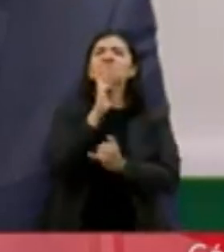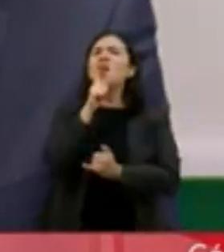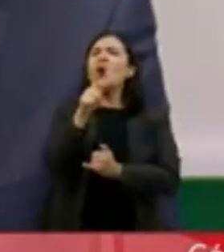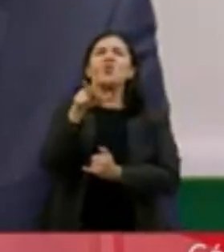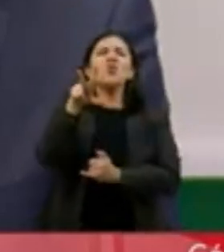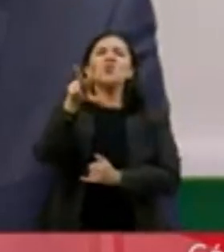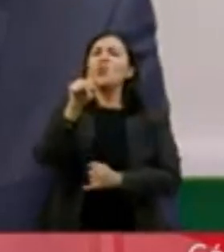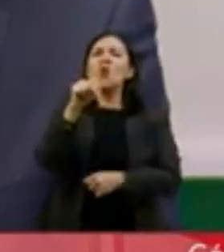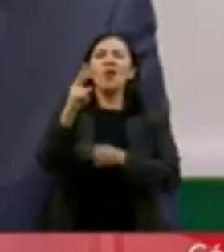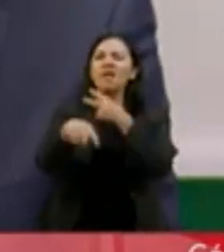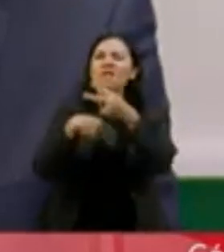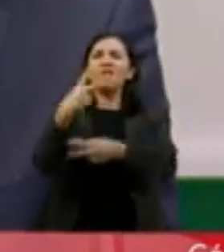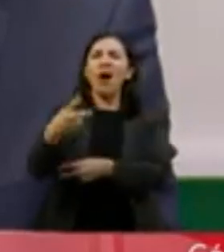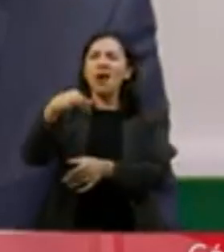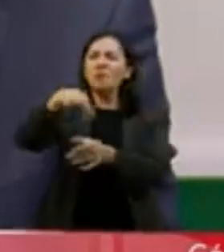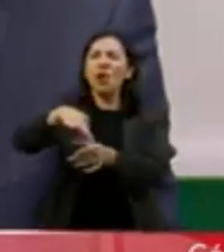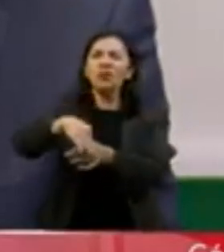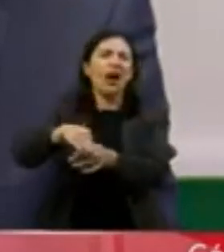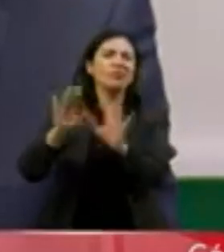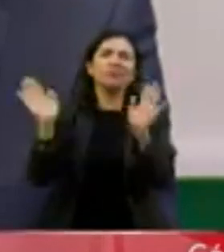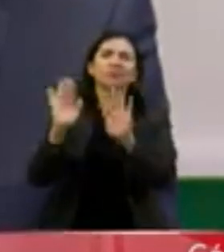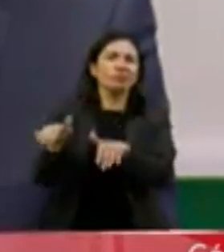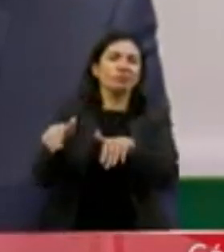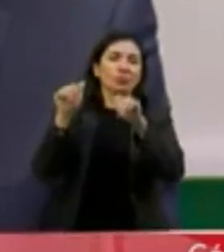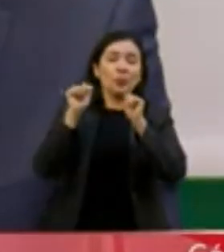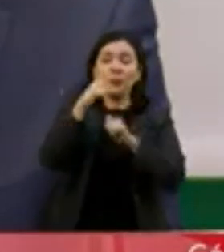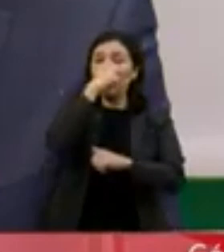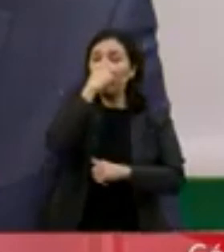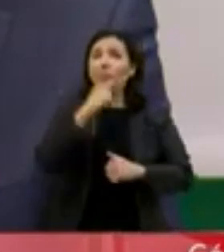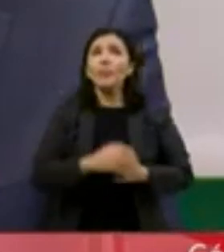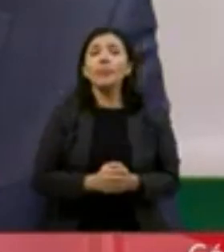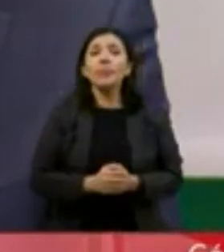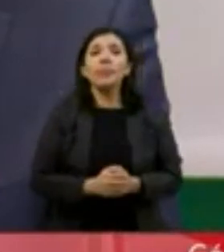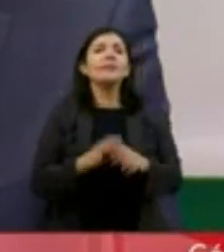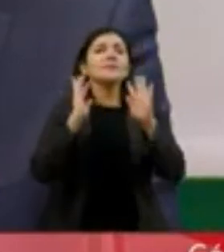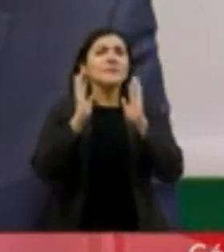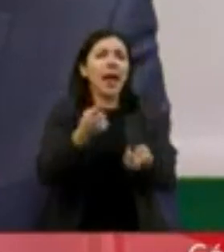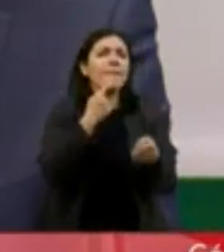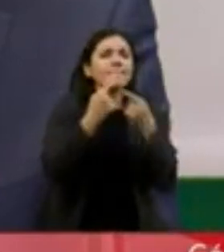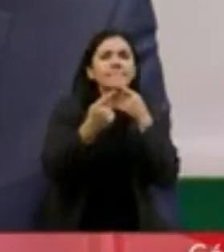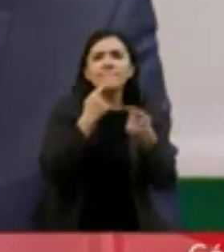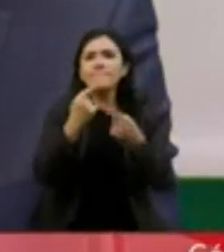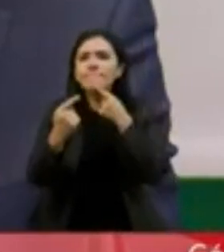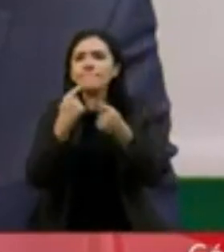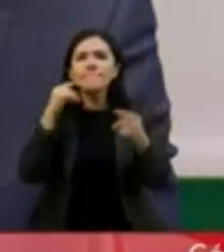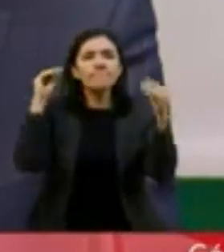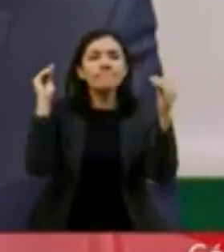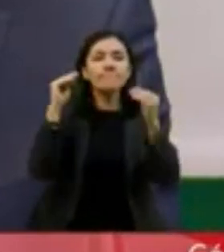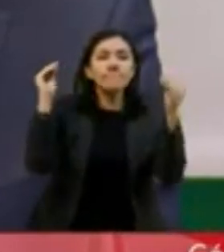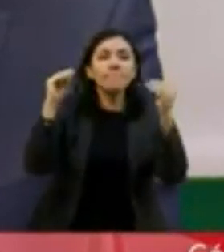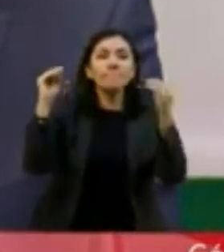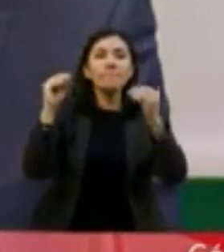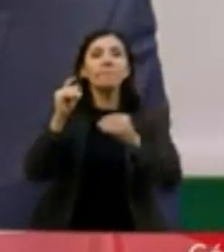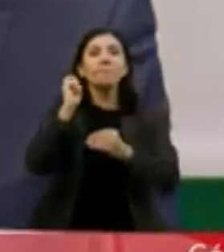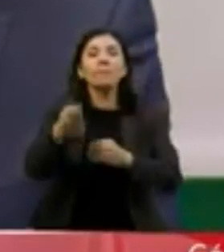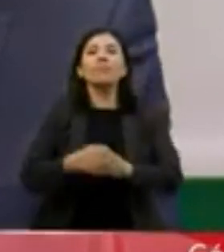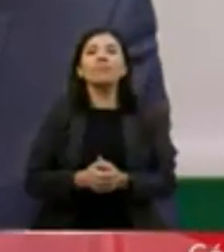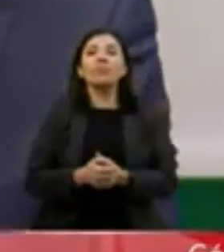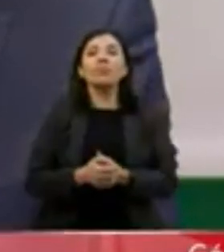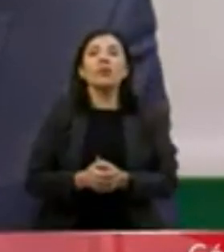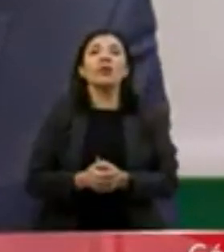no presentarse a votar esa y se discutió recuerdo sobre